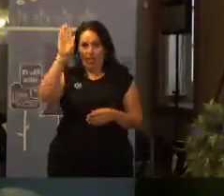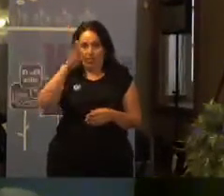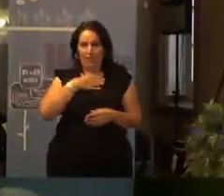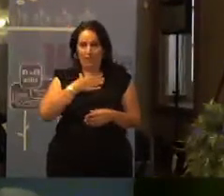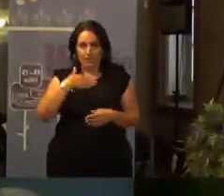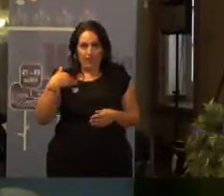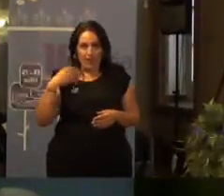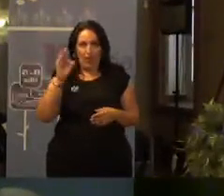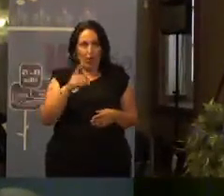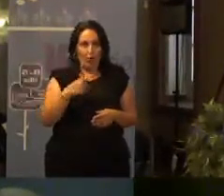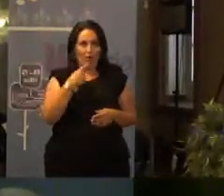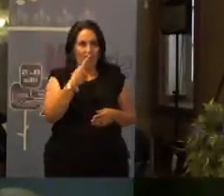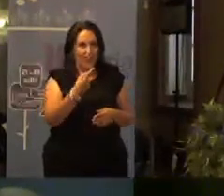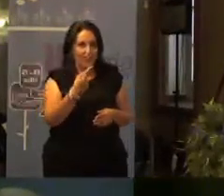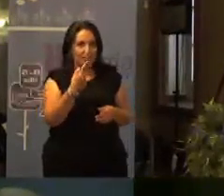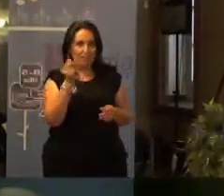ou afirmacións.